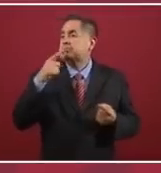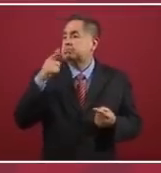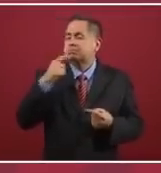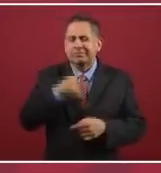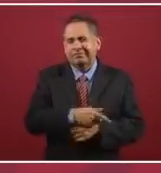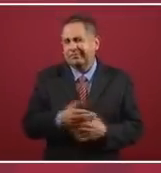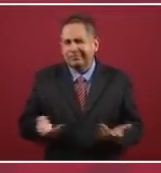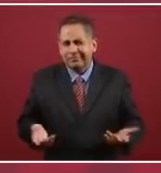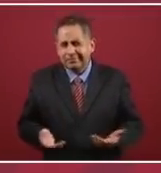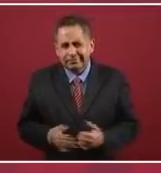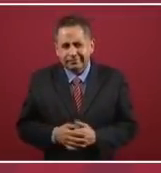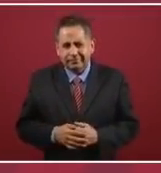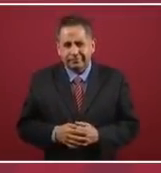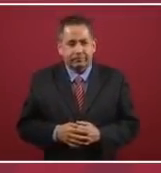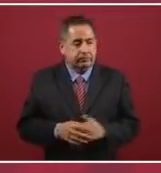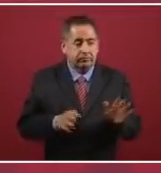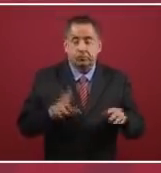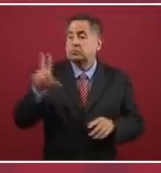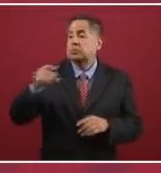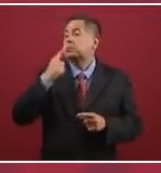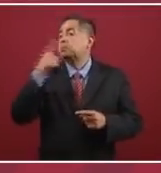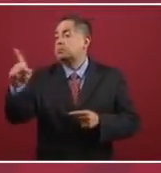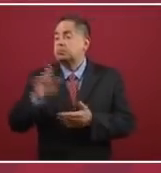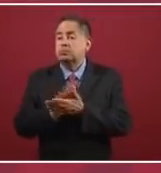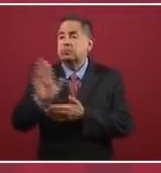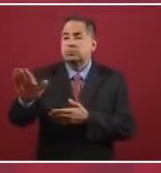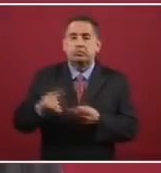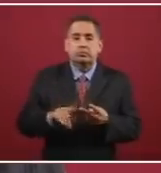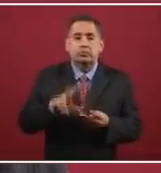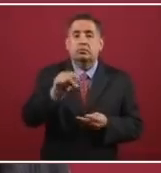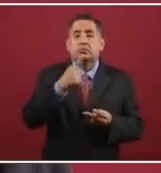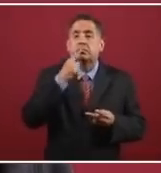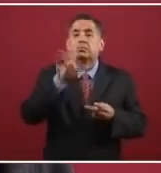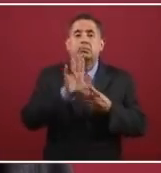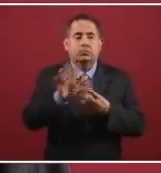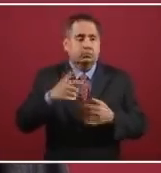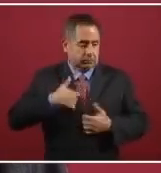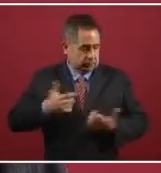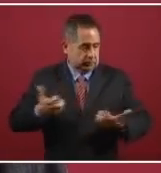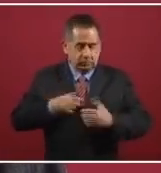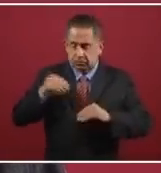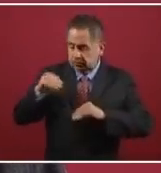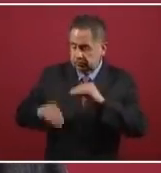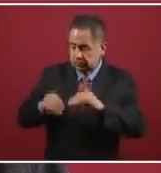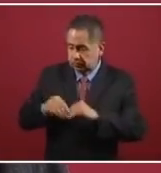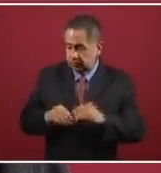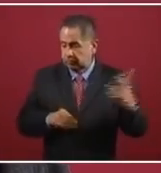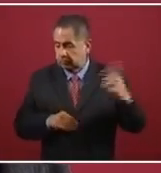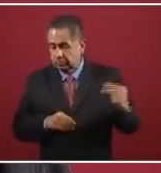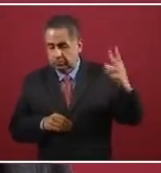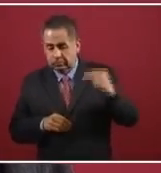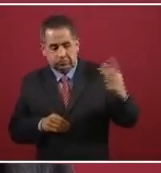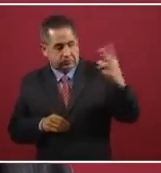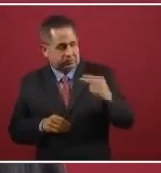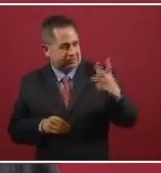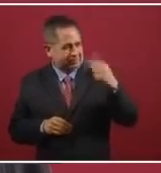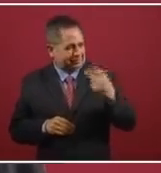el presentar amparos en contra de todas las obras que estamos haciendo.